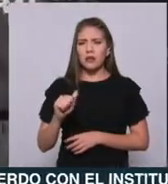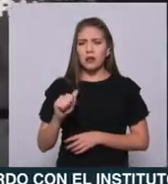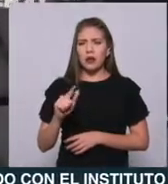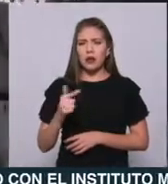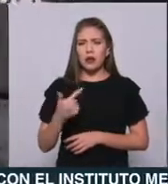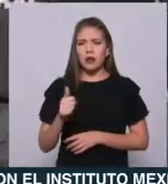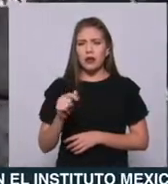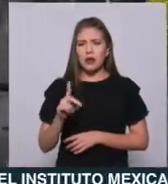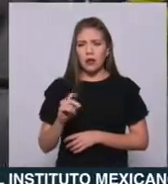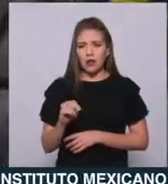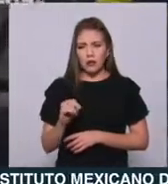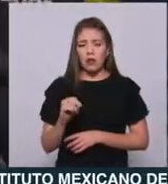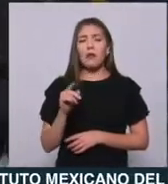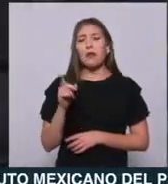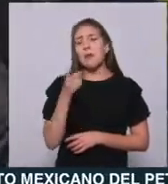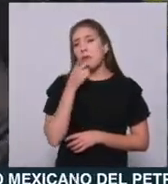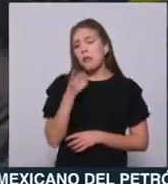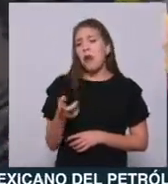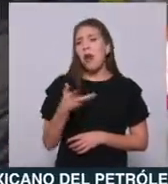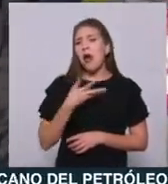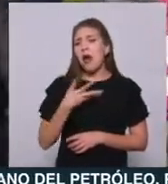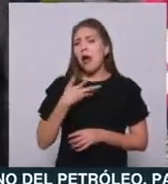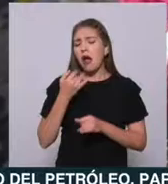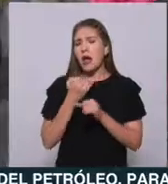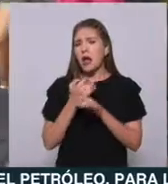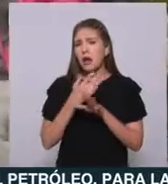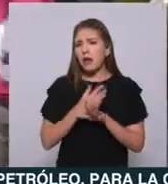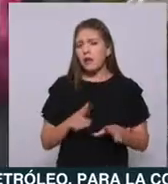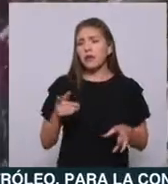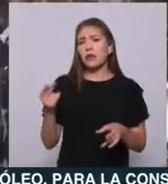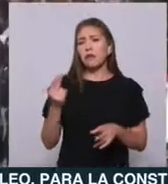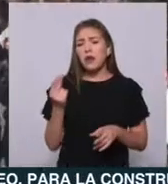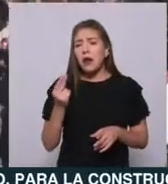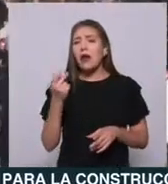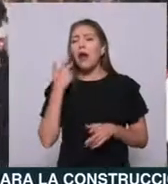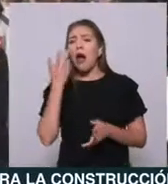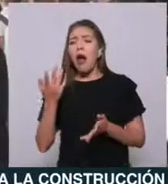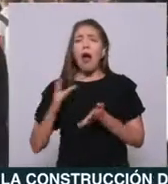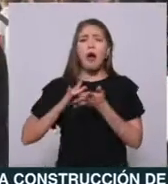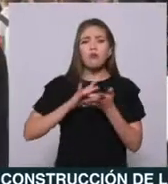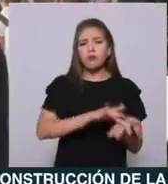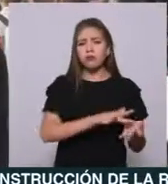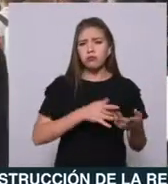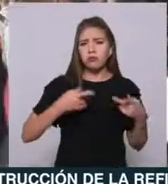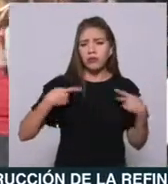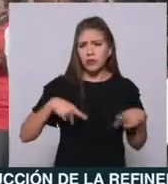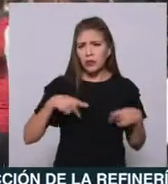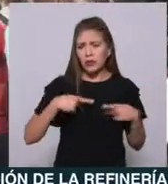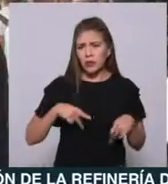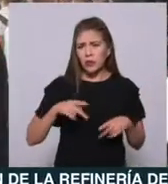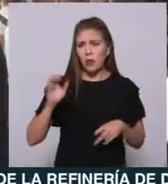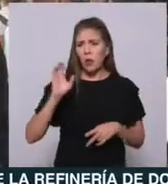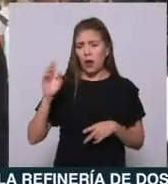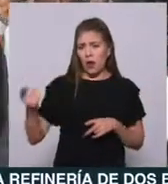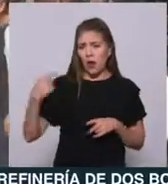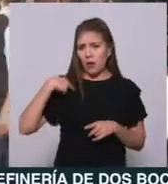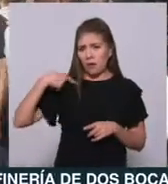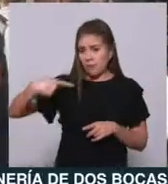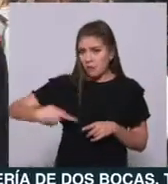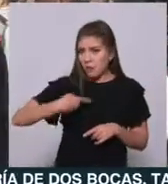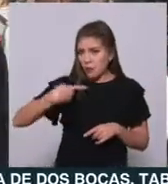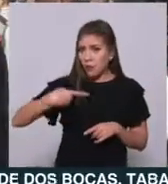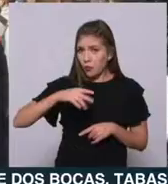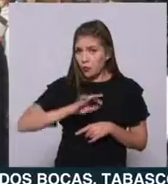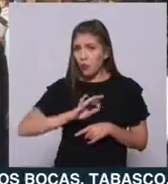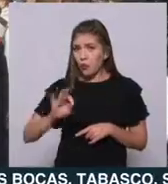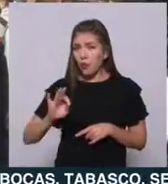tenido formación castrense, ¿no? Y que querían unirse al movimiento. Evidentemente, cuando a mí me preguntaron que si eso era posible, yo les dije